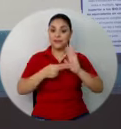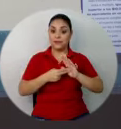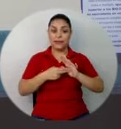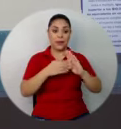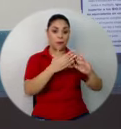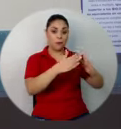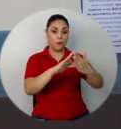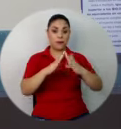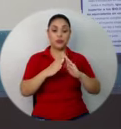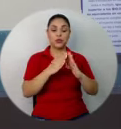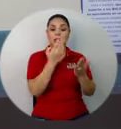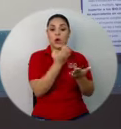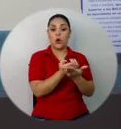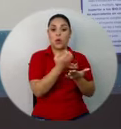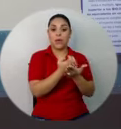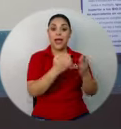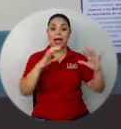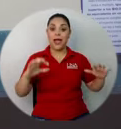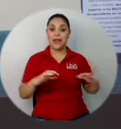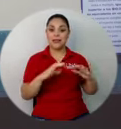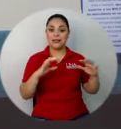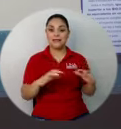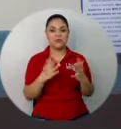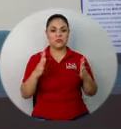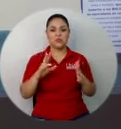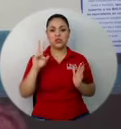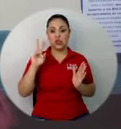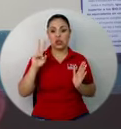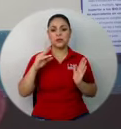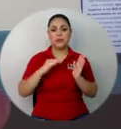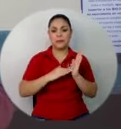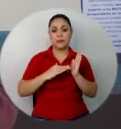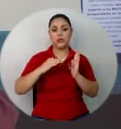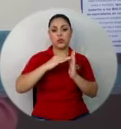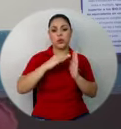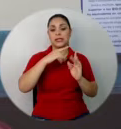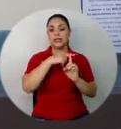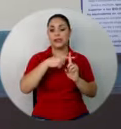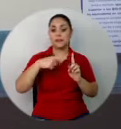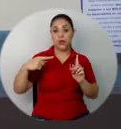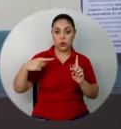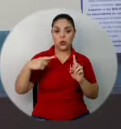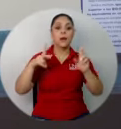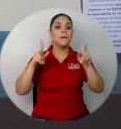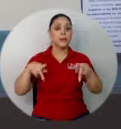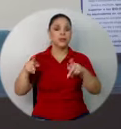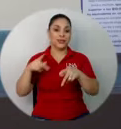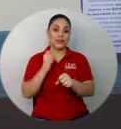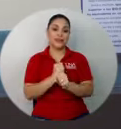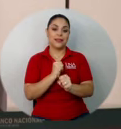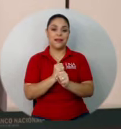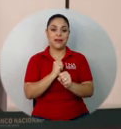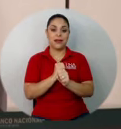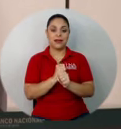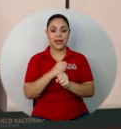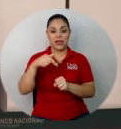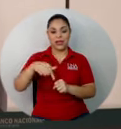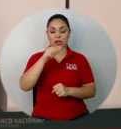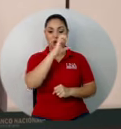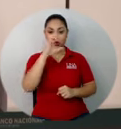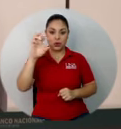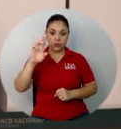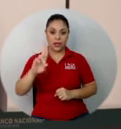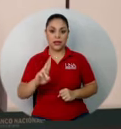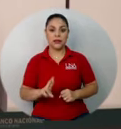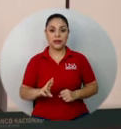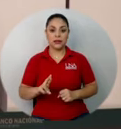que de la población económicamente activa, alrededor de 2,5 millones, que es la población económicamente